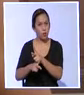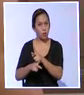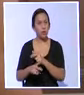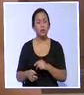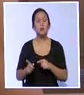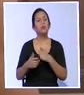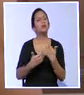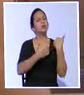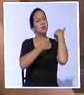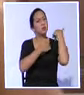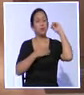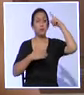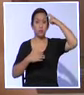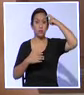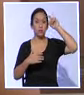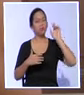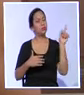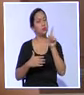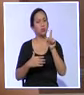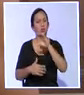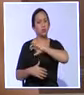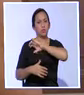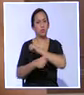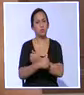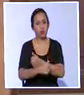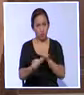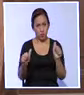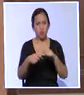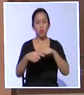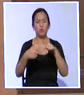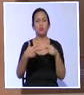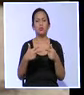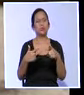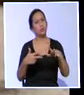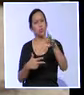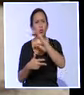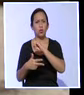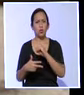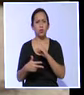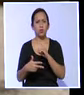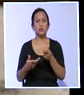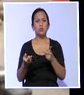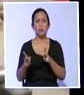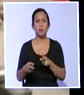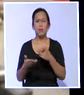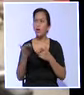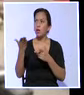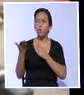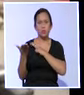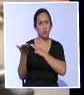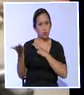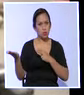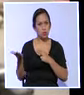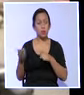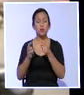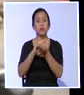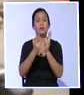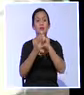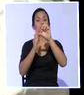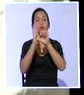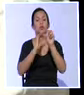no es solamente del ejecutivo es de los gobiernos autónomos descentralizados queremos involucrar a la academia este proyecto busca reformar el artículo